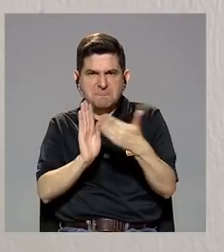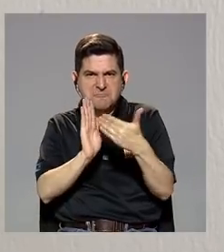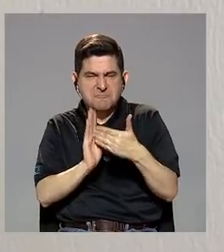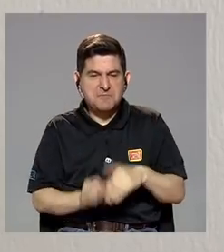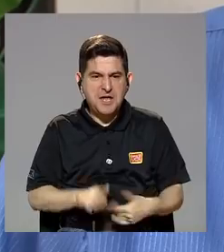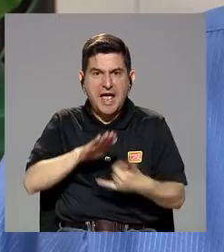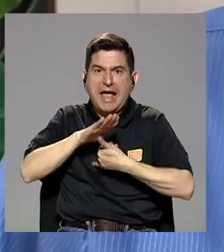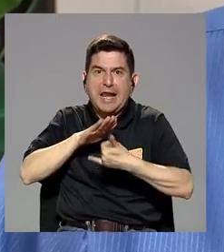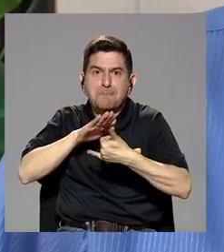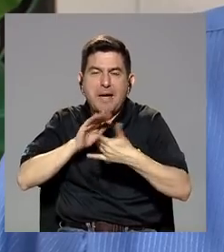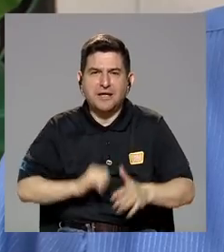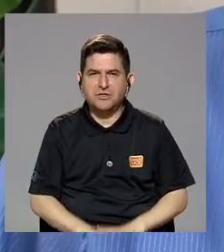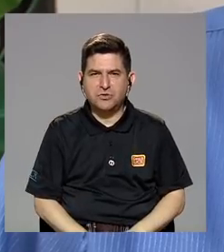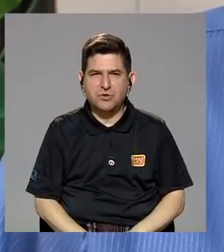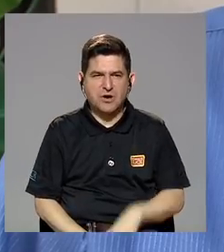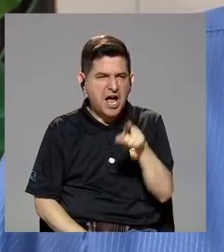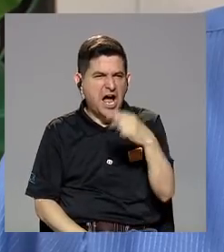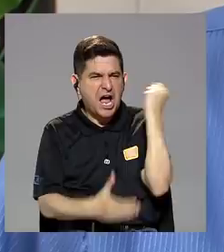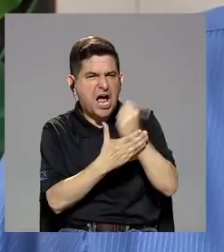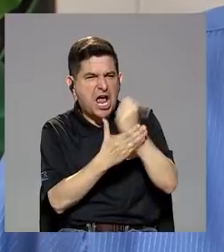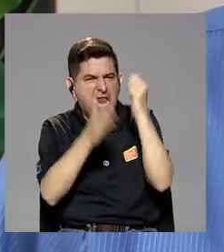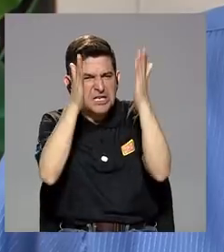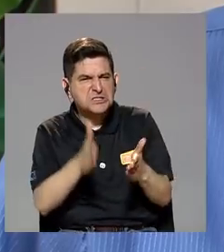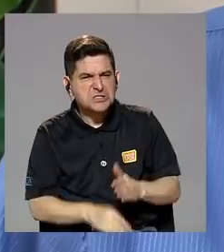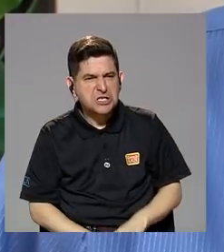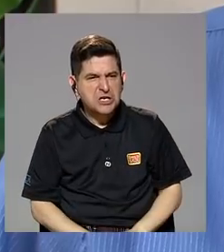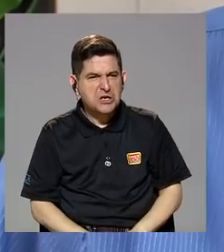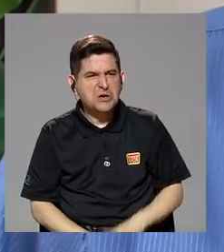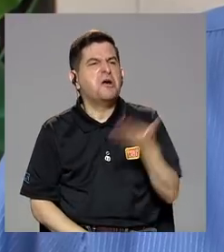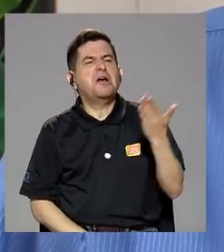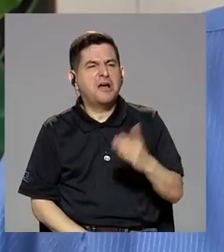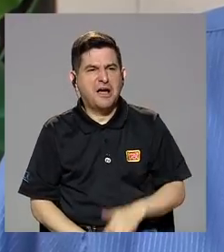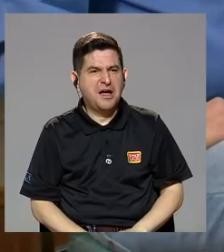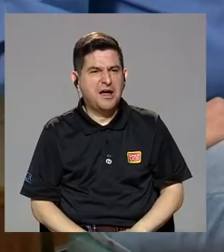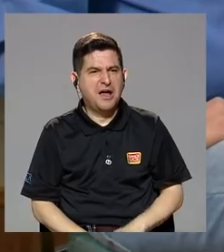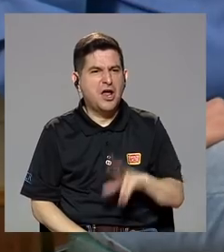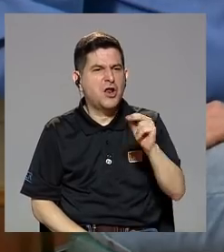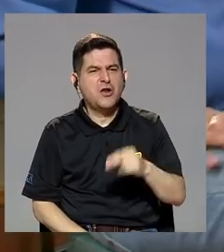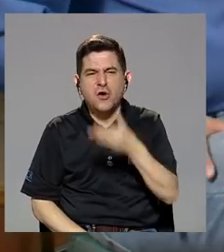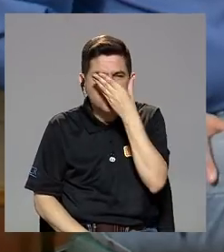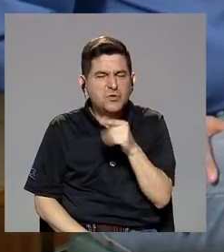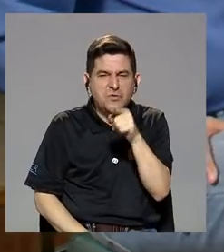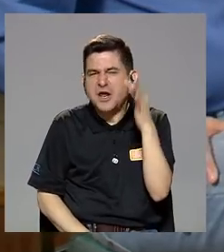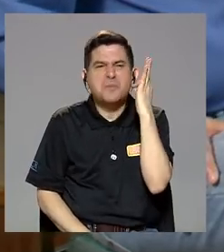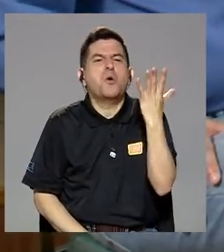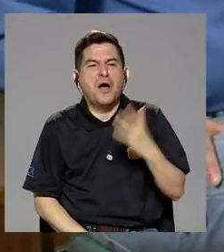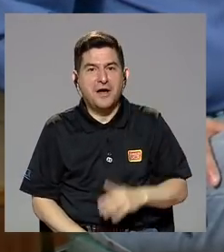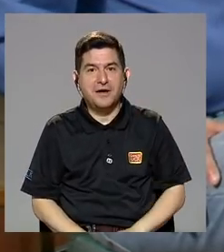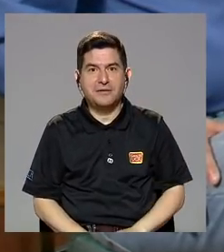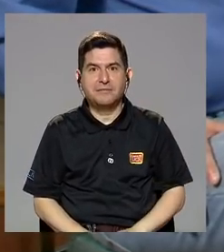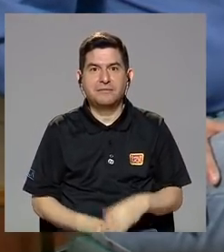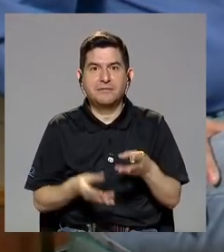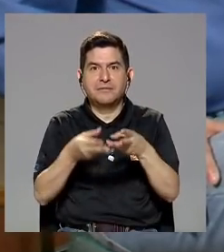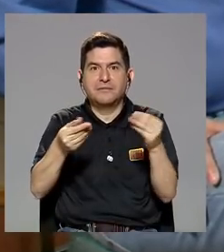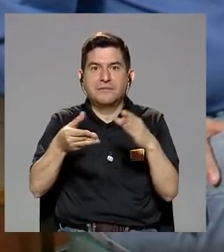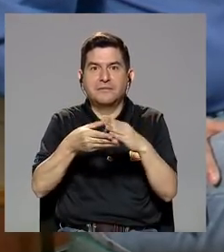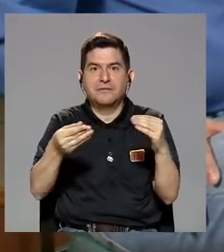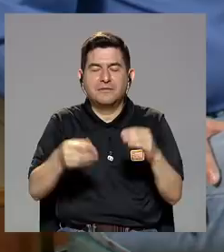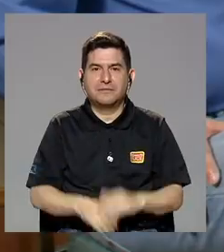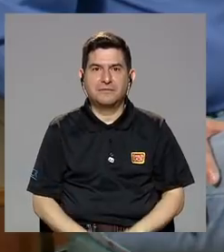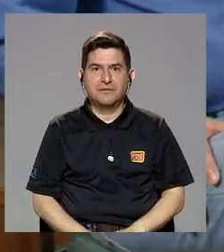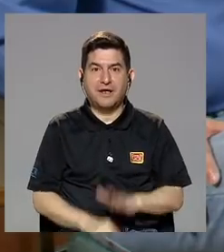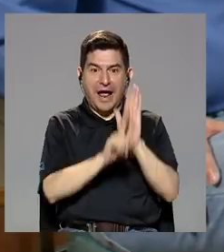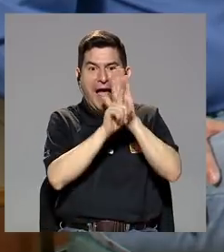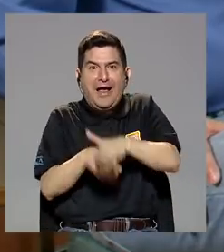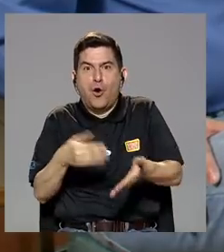el metro mira el criminales que van a sufrir de esa pobre mujer si yo ya era como